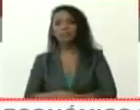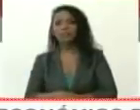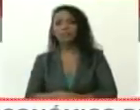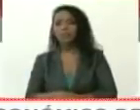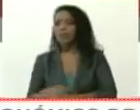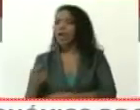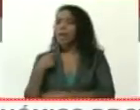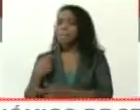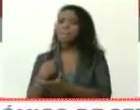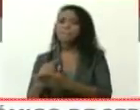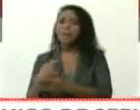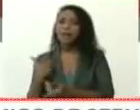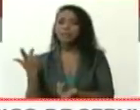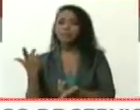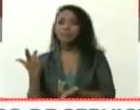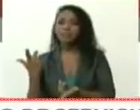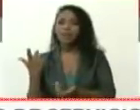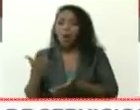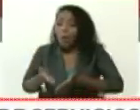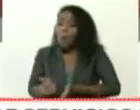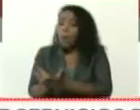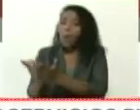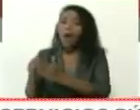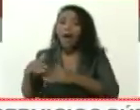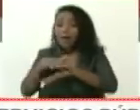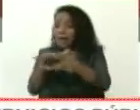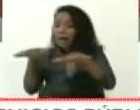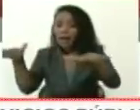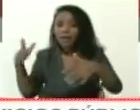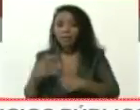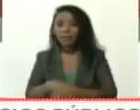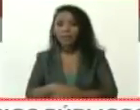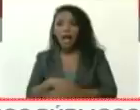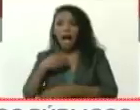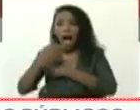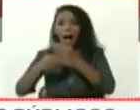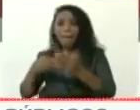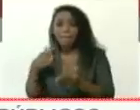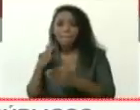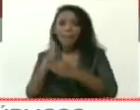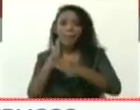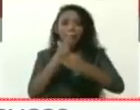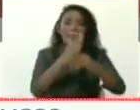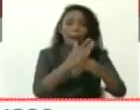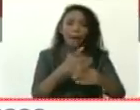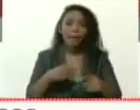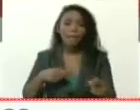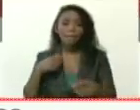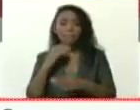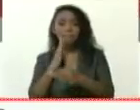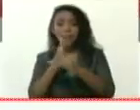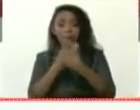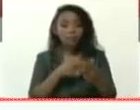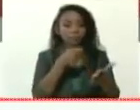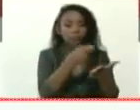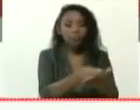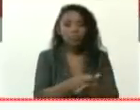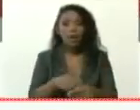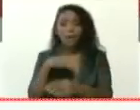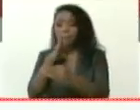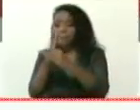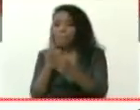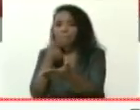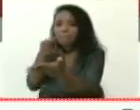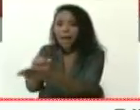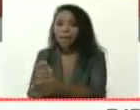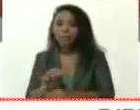fletes, los buques en el Caribe hacen parada en los puertos y cada parada hay que pagar el país que va a recibir. Antes hacían